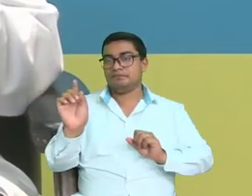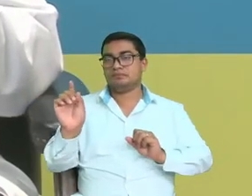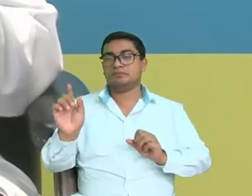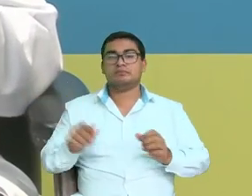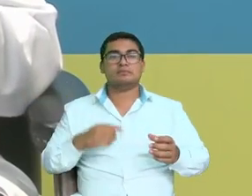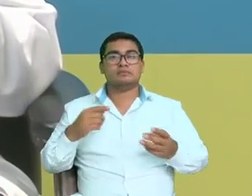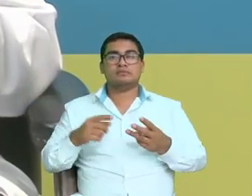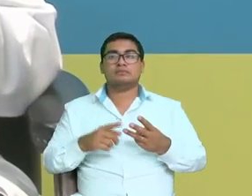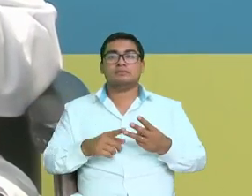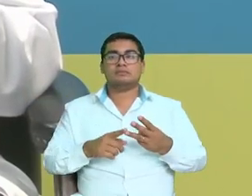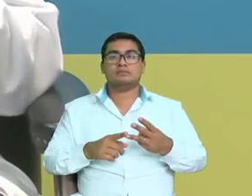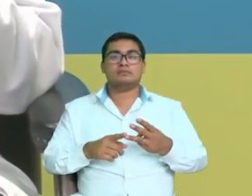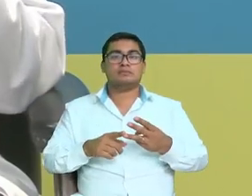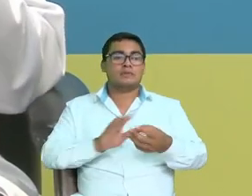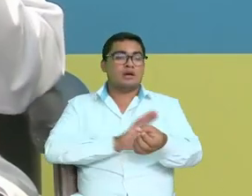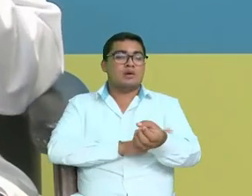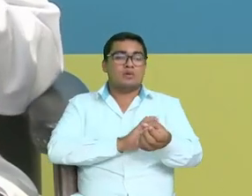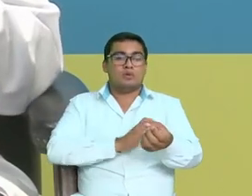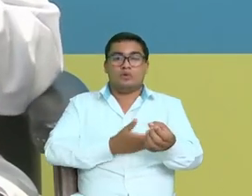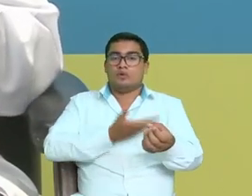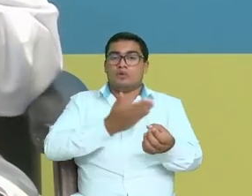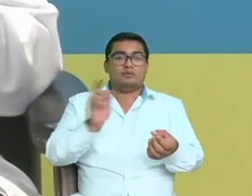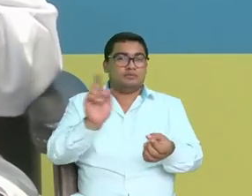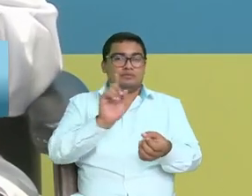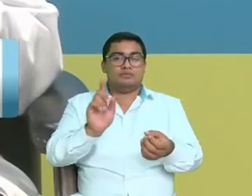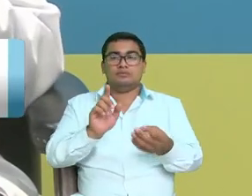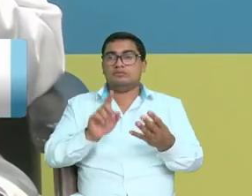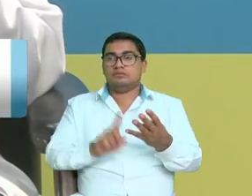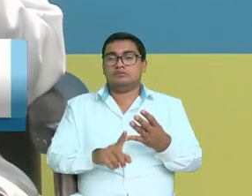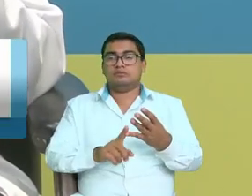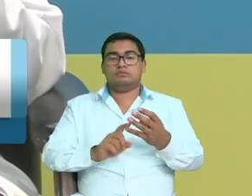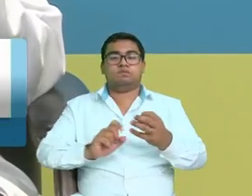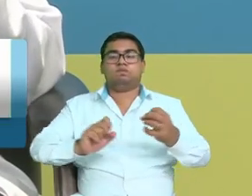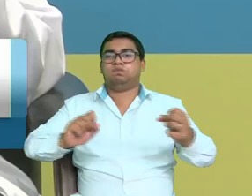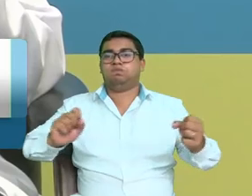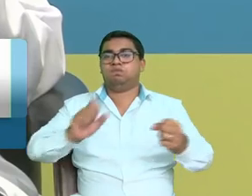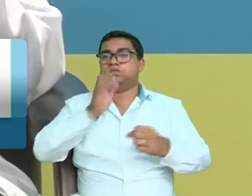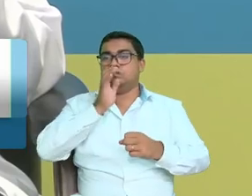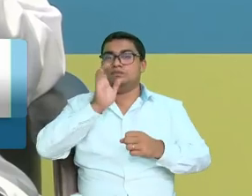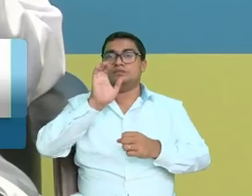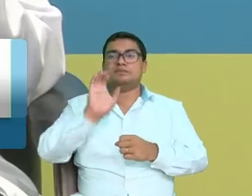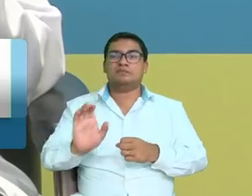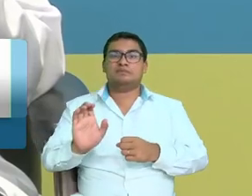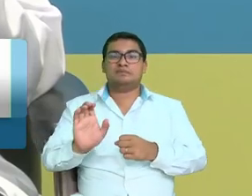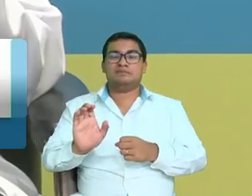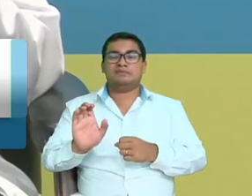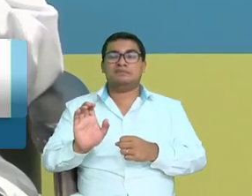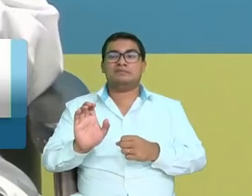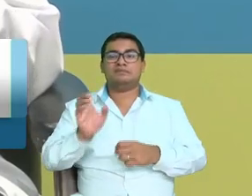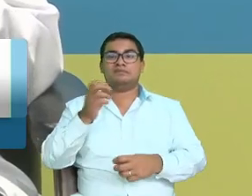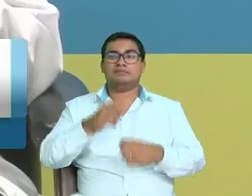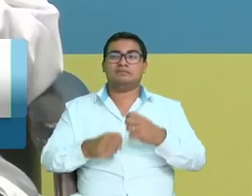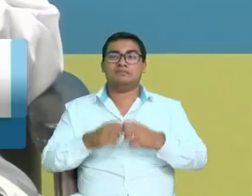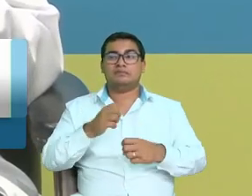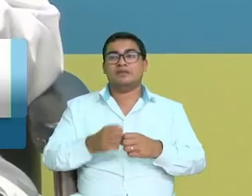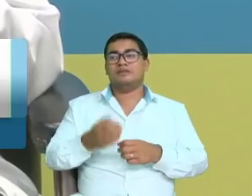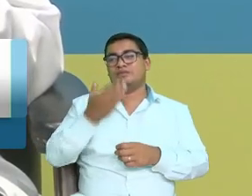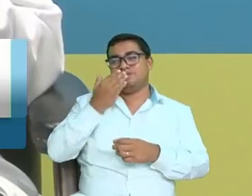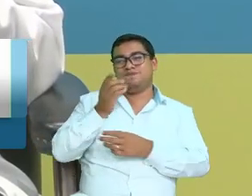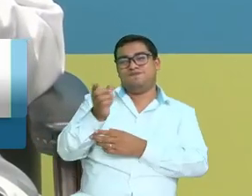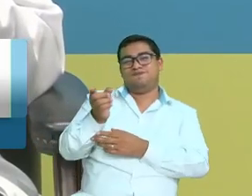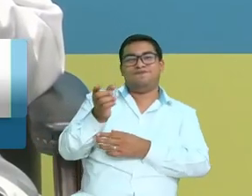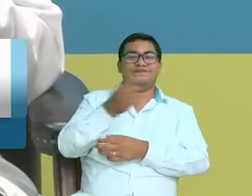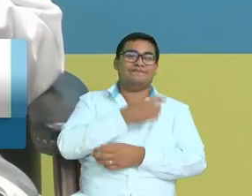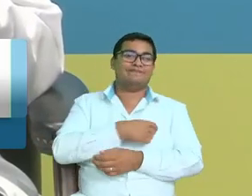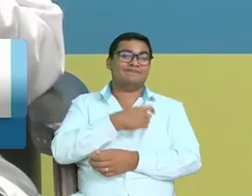a aumento de la presión de las articulaciones, el sobrepeso te lleva a que los niños tengan hasta un bullying en el colegio, ¿no?